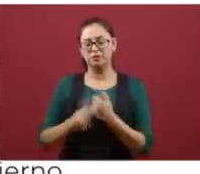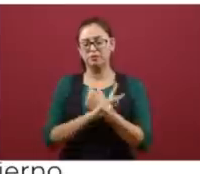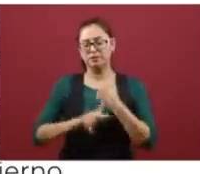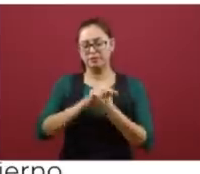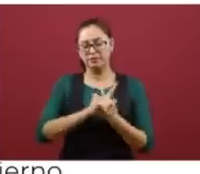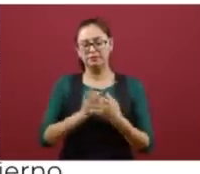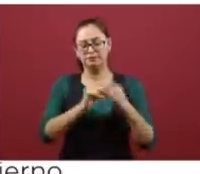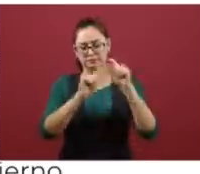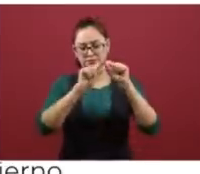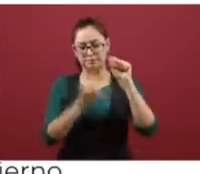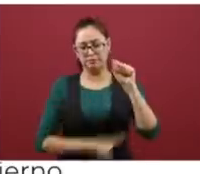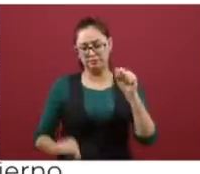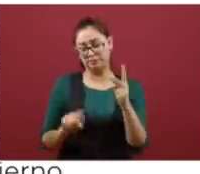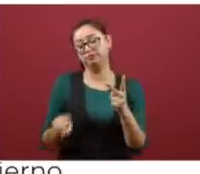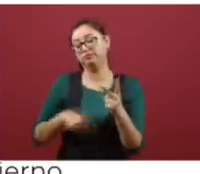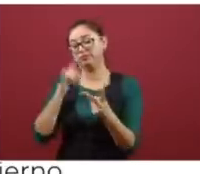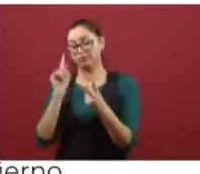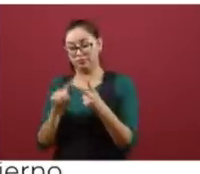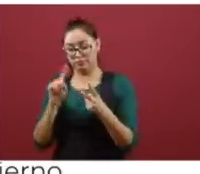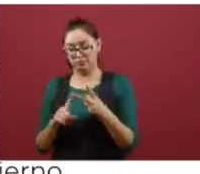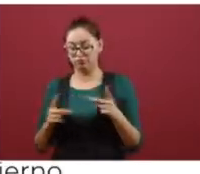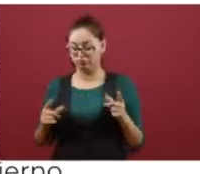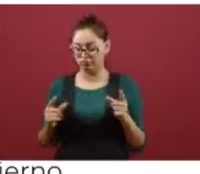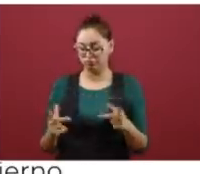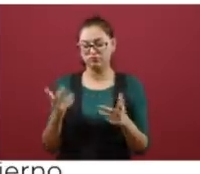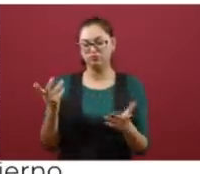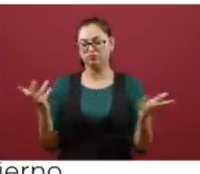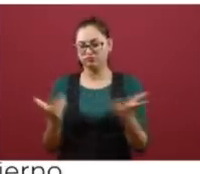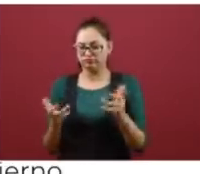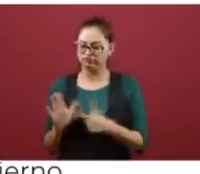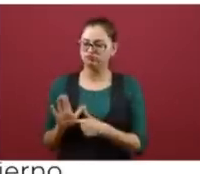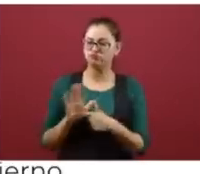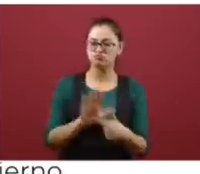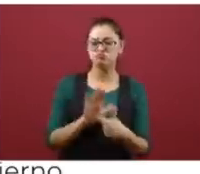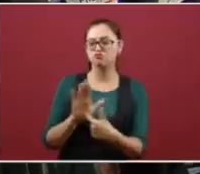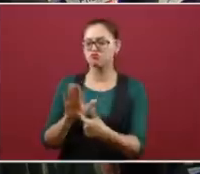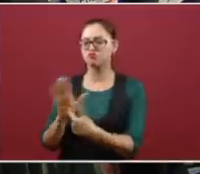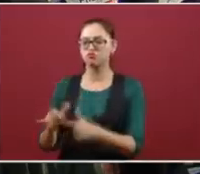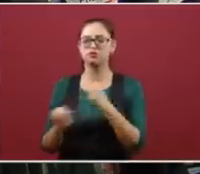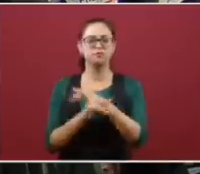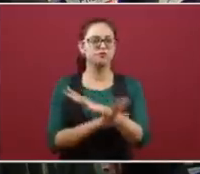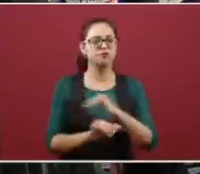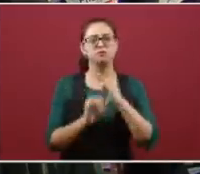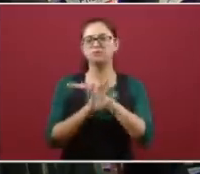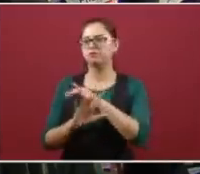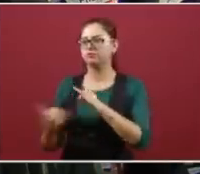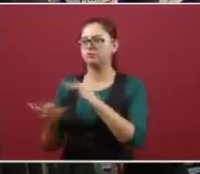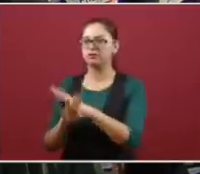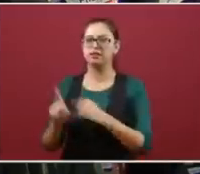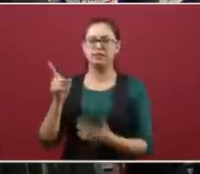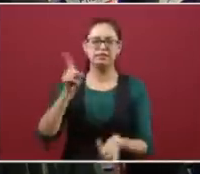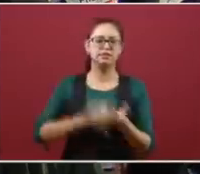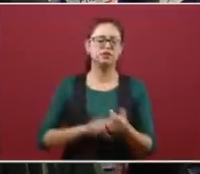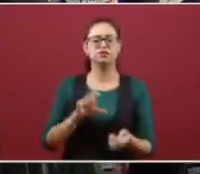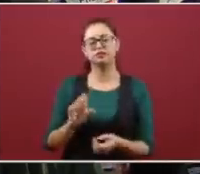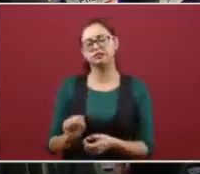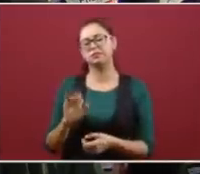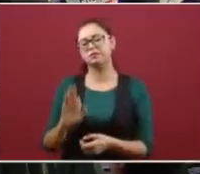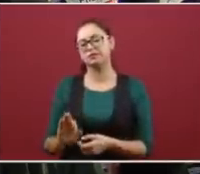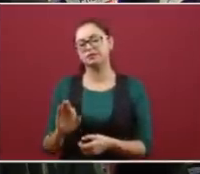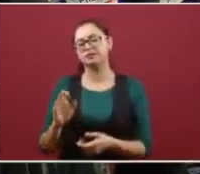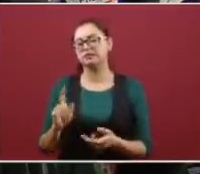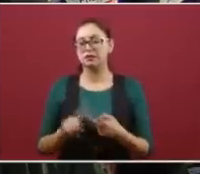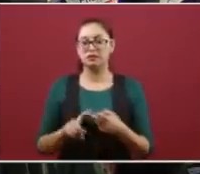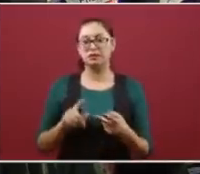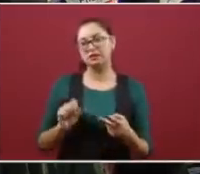proactivo a partir de la generación de los modelos de riesgo relacionados con la información que se recibe del sistema financiero y del sistema no